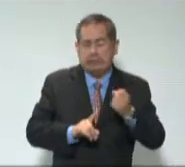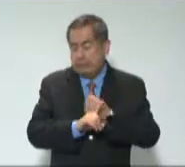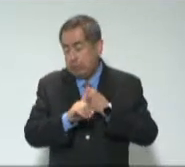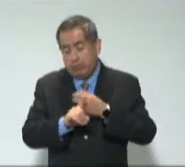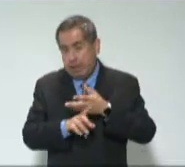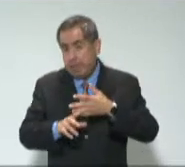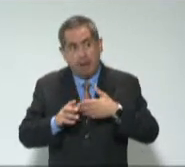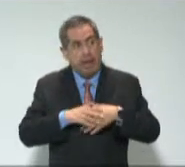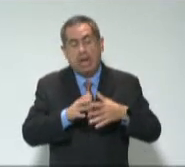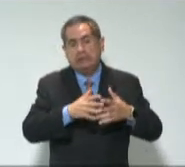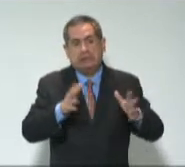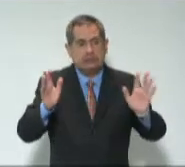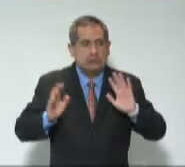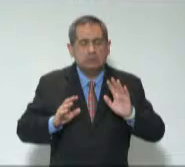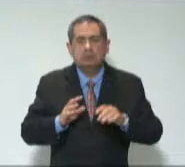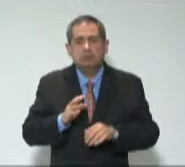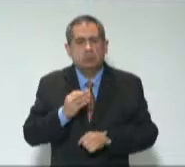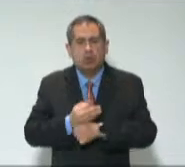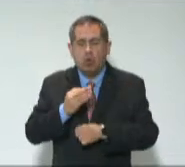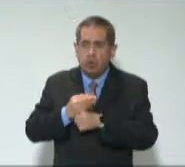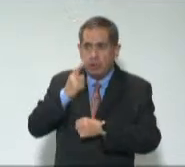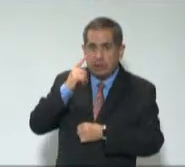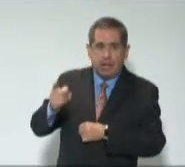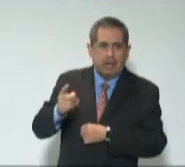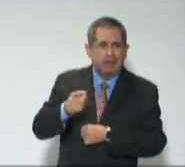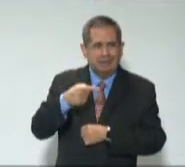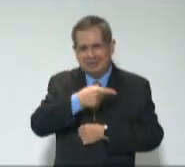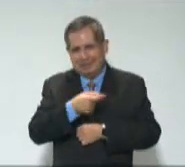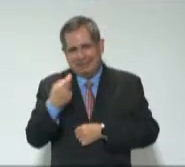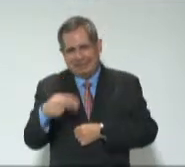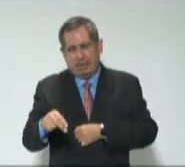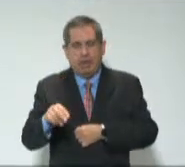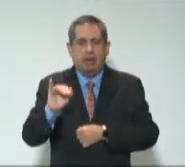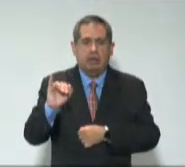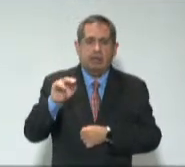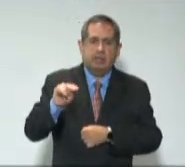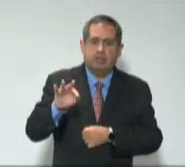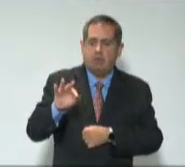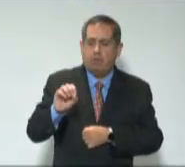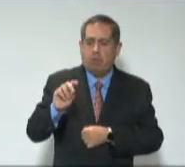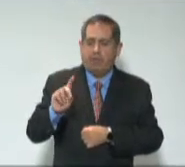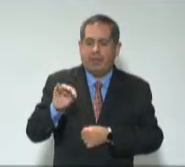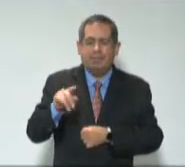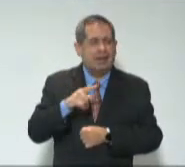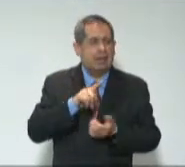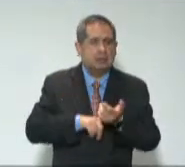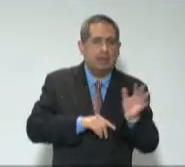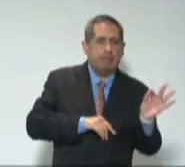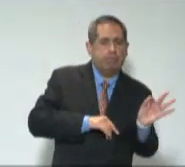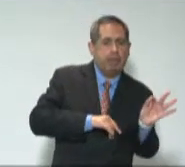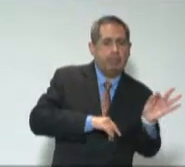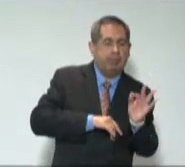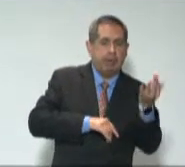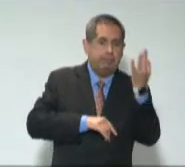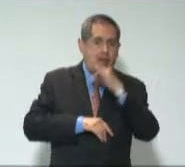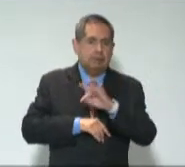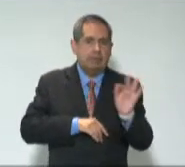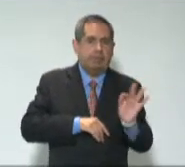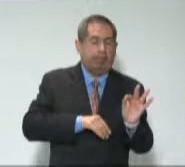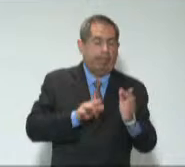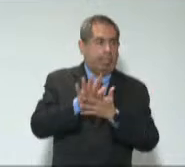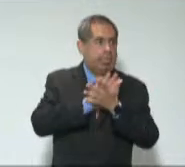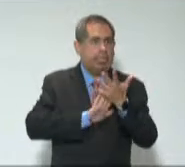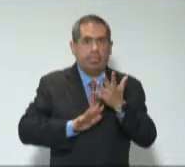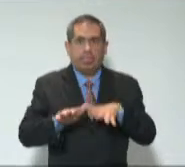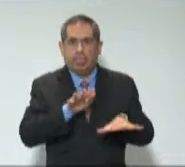a escala global estamos hablando de la la infodemia que estamos padeciendo a nivel Planetario Y en donde las